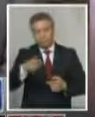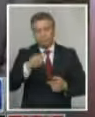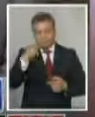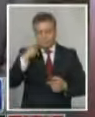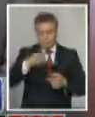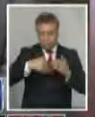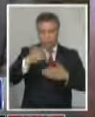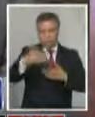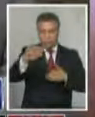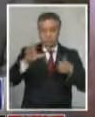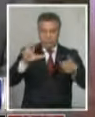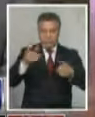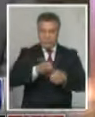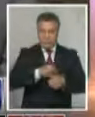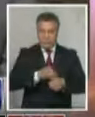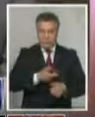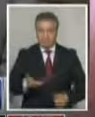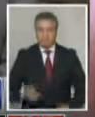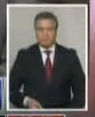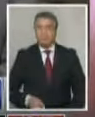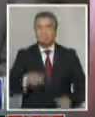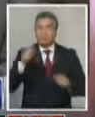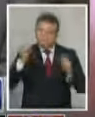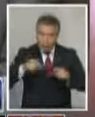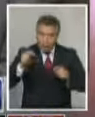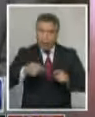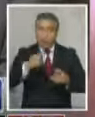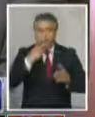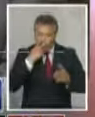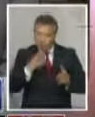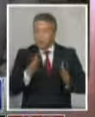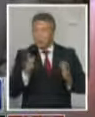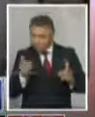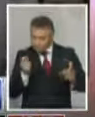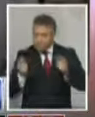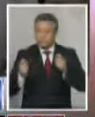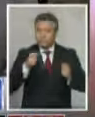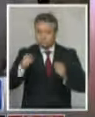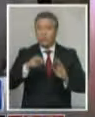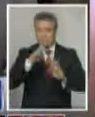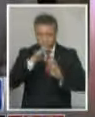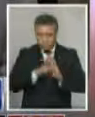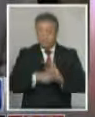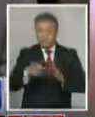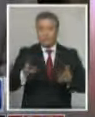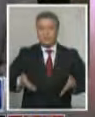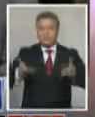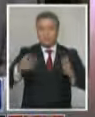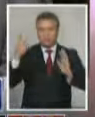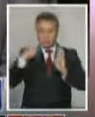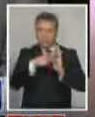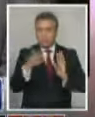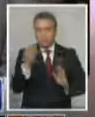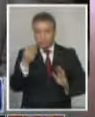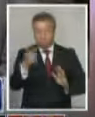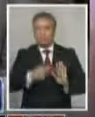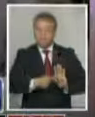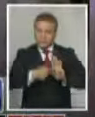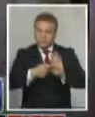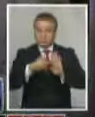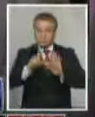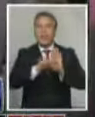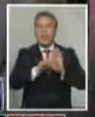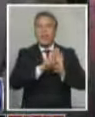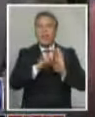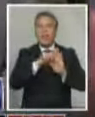meses? Vamos a hacer una estimación respecto de la proyección de crecimiento para el año 2014 con la presentación de la ley de